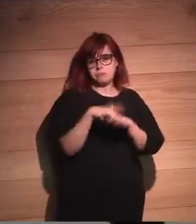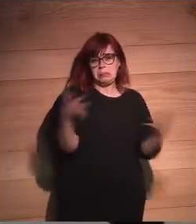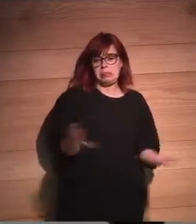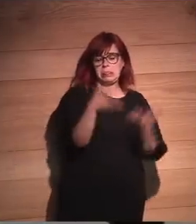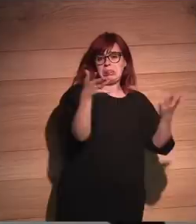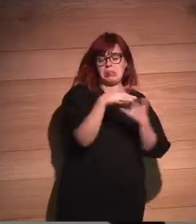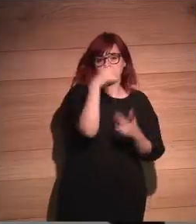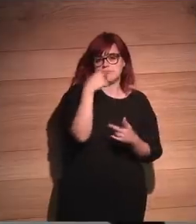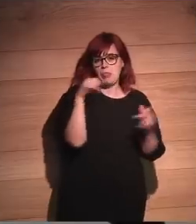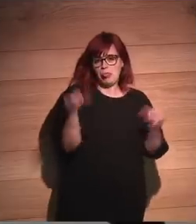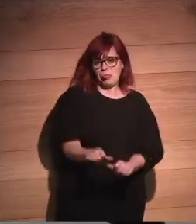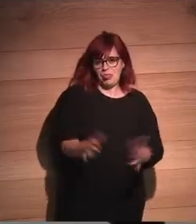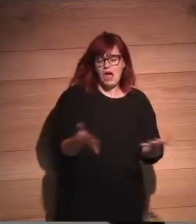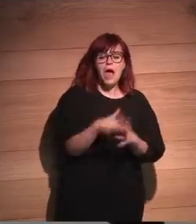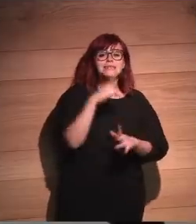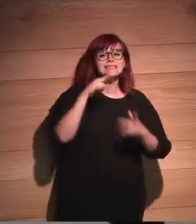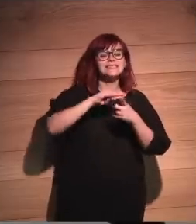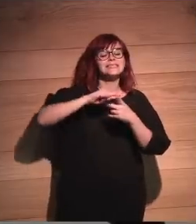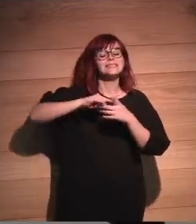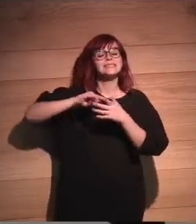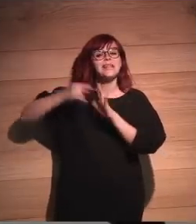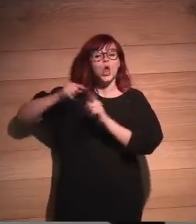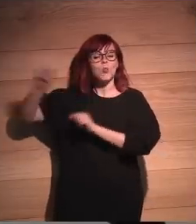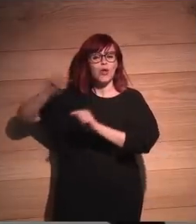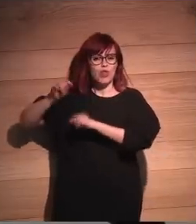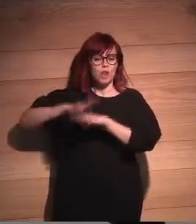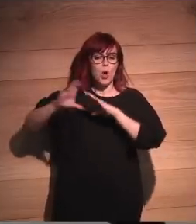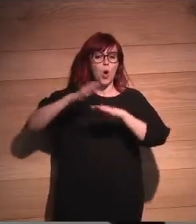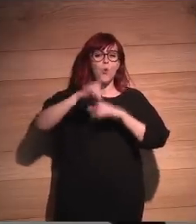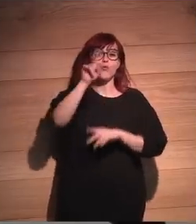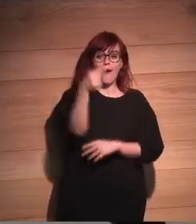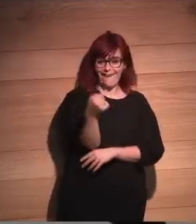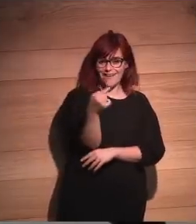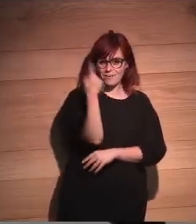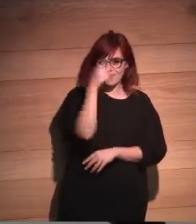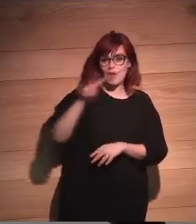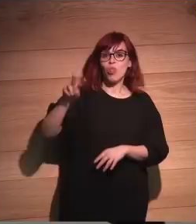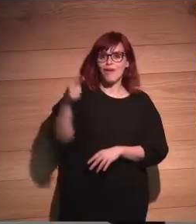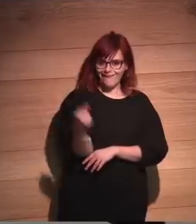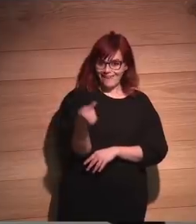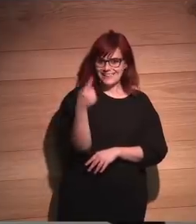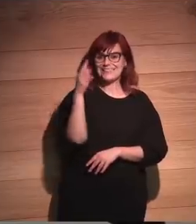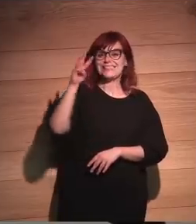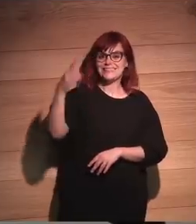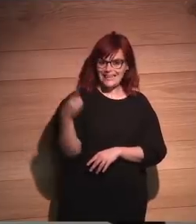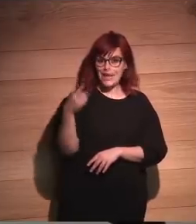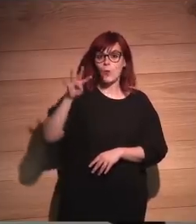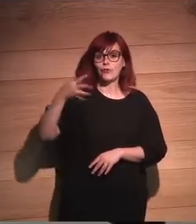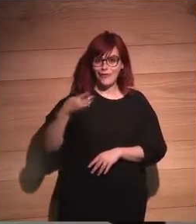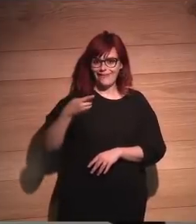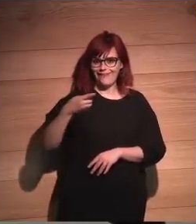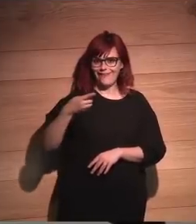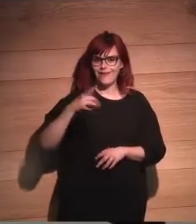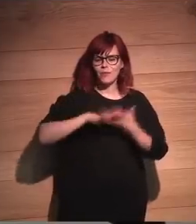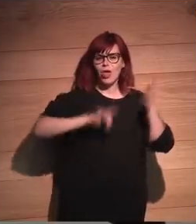interesante ver la telecomunicación de la primera generación, del 1G, la del 2G, la del 3G, la del 4G,